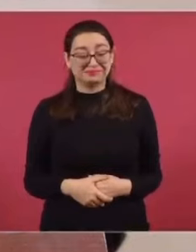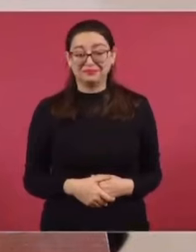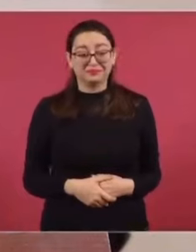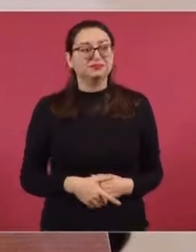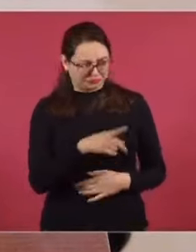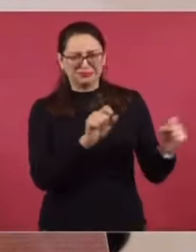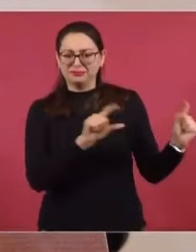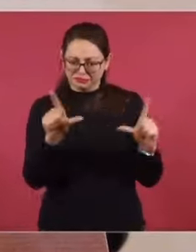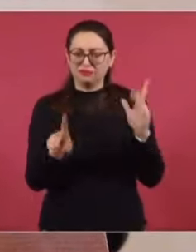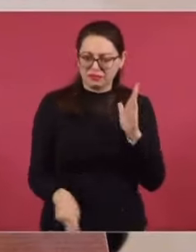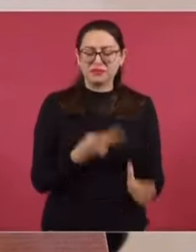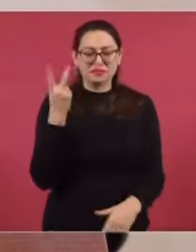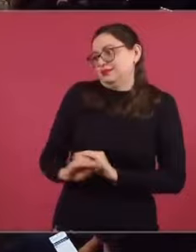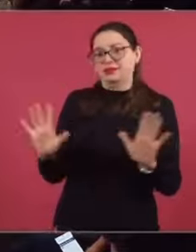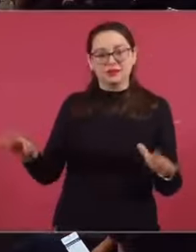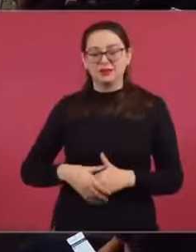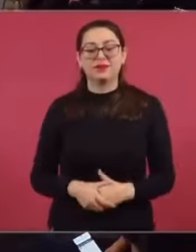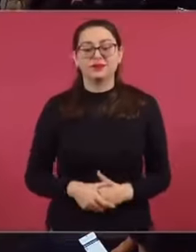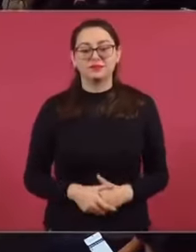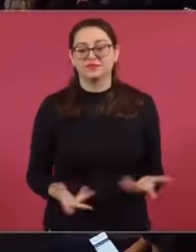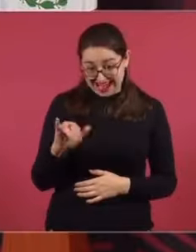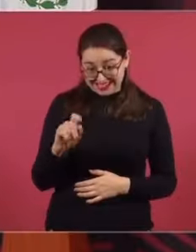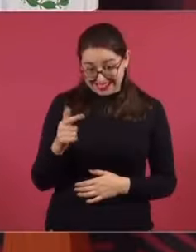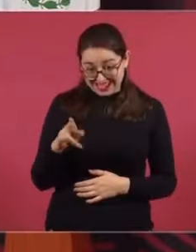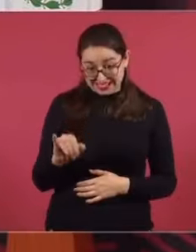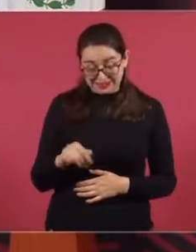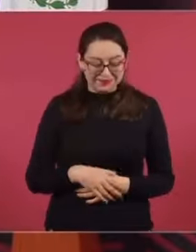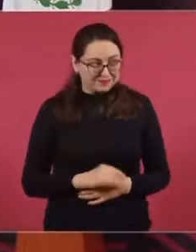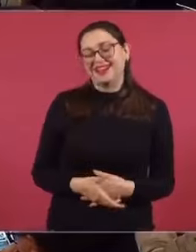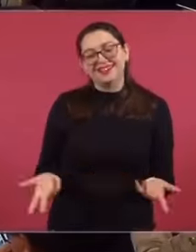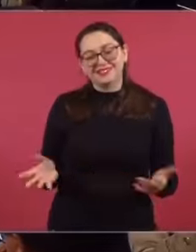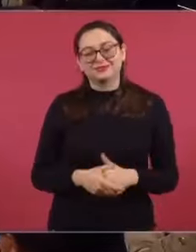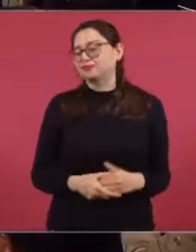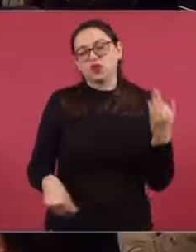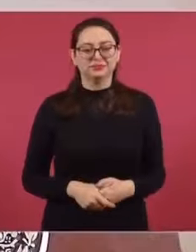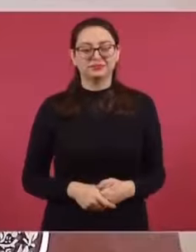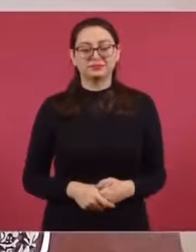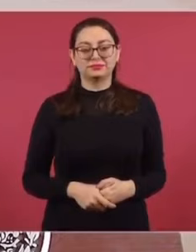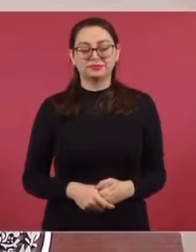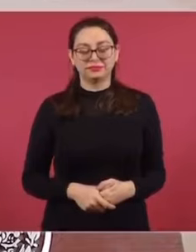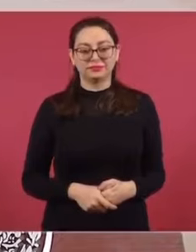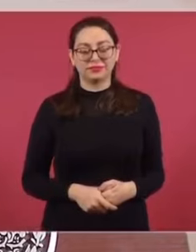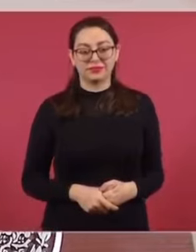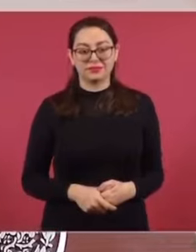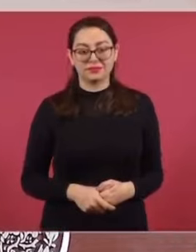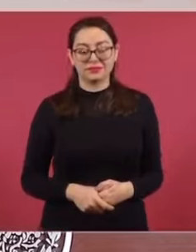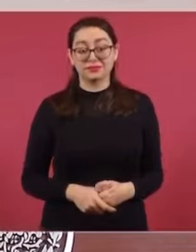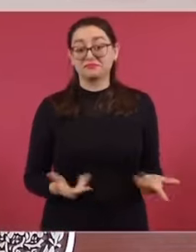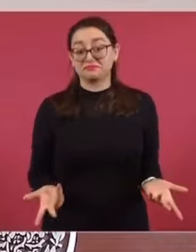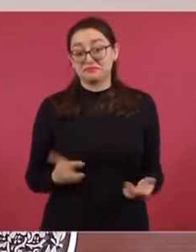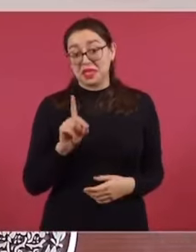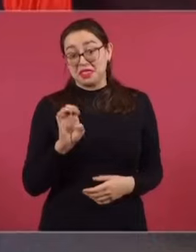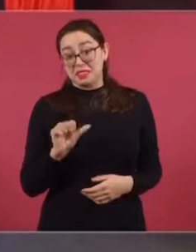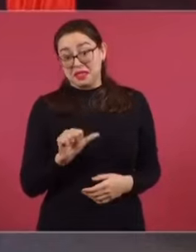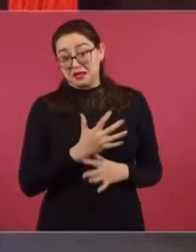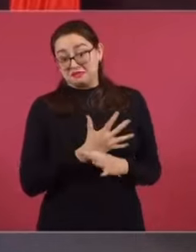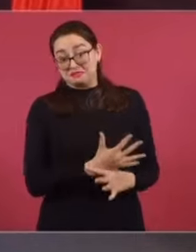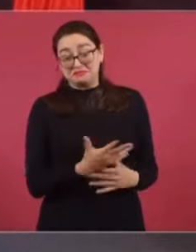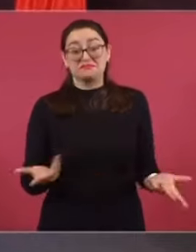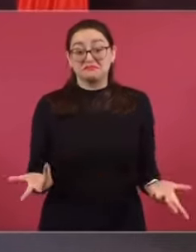otra vez? ¡Producción! Ya me imagino a Carmen Aristegui, a Anabel Hernández, todos. Pues sí, están diciendo que es la DEA.